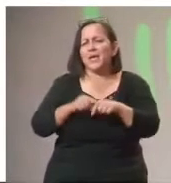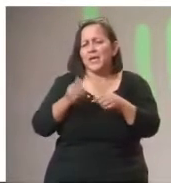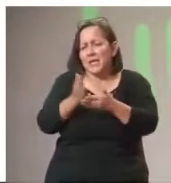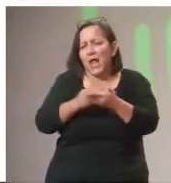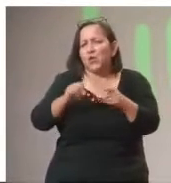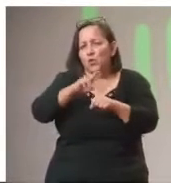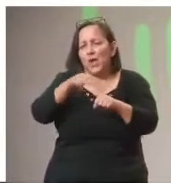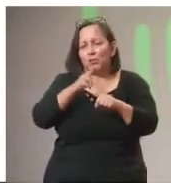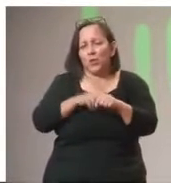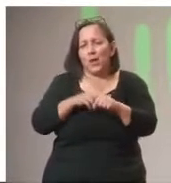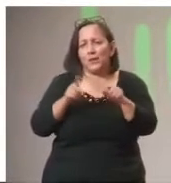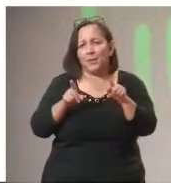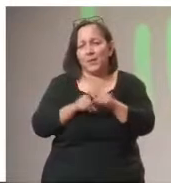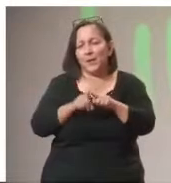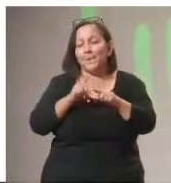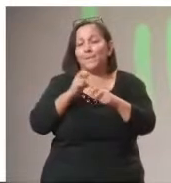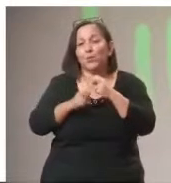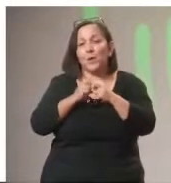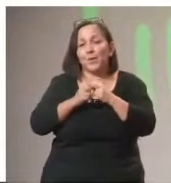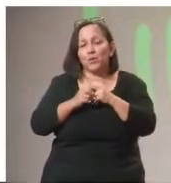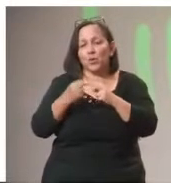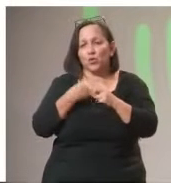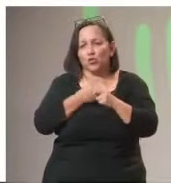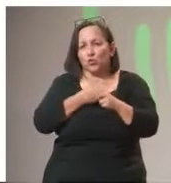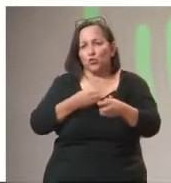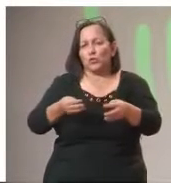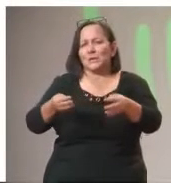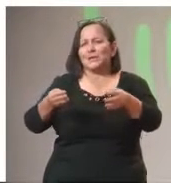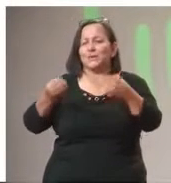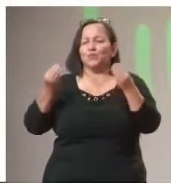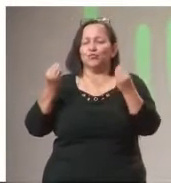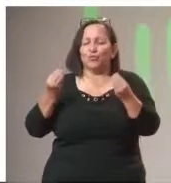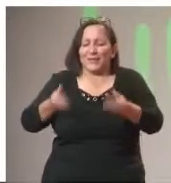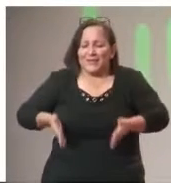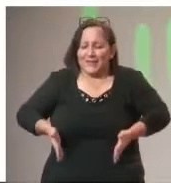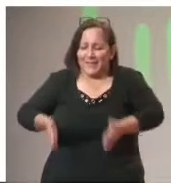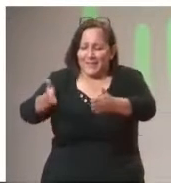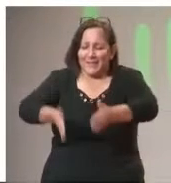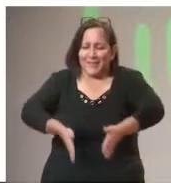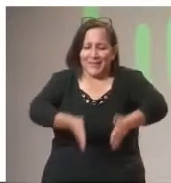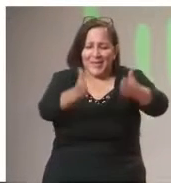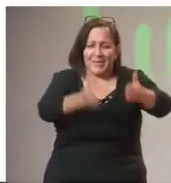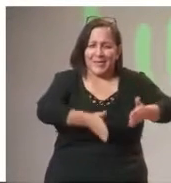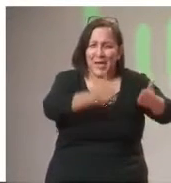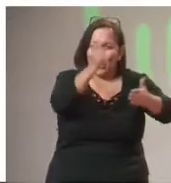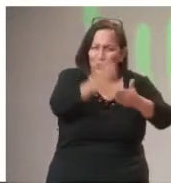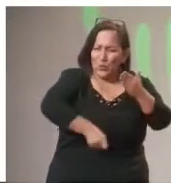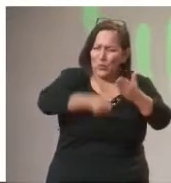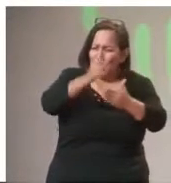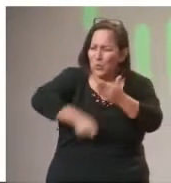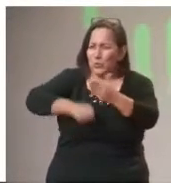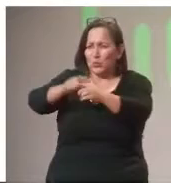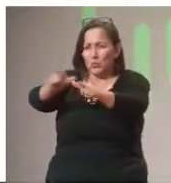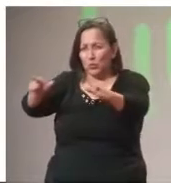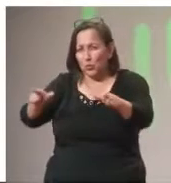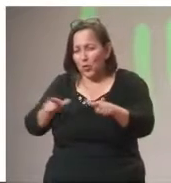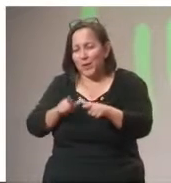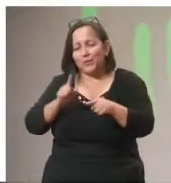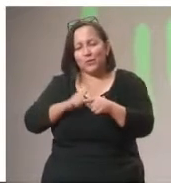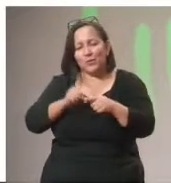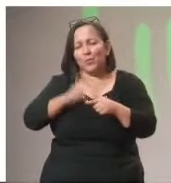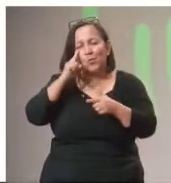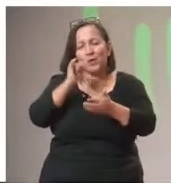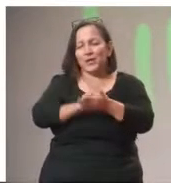natural. El problema es cuando hemos impermeabilizado tanto el suelo que tenemos ese mismo fenómeno, pero